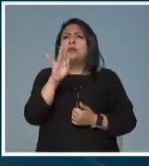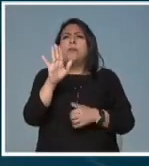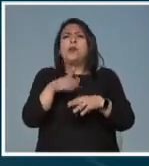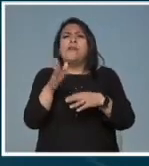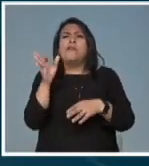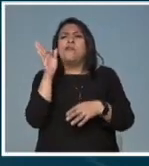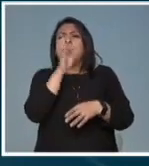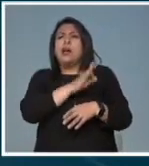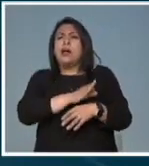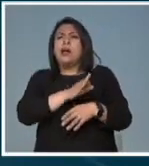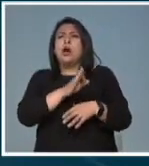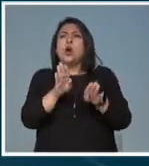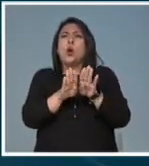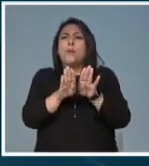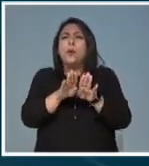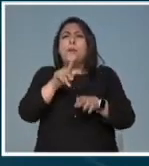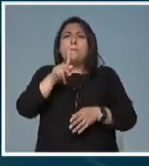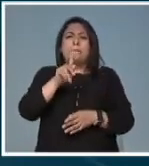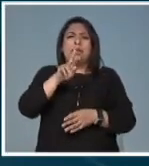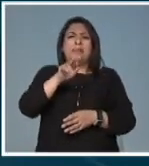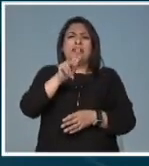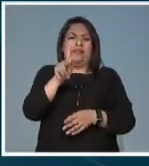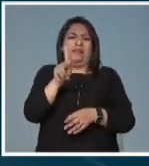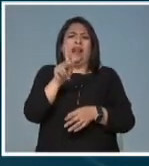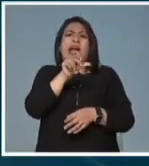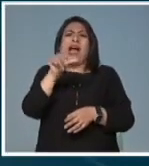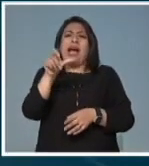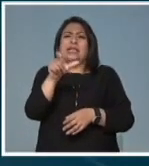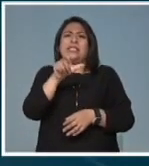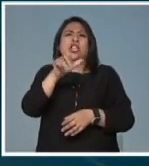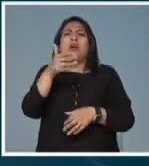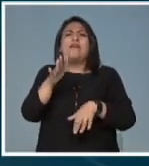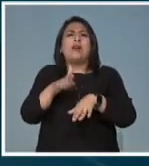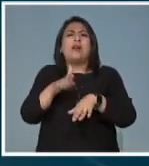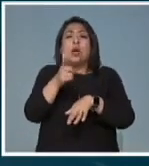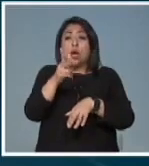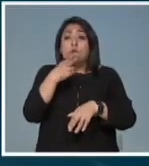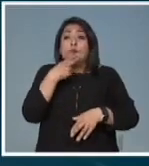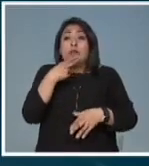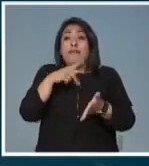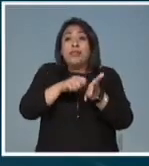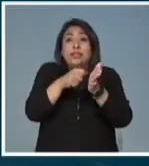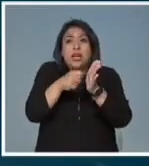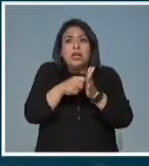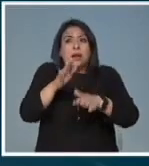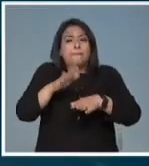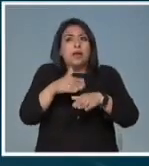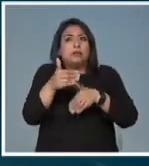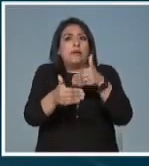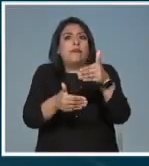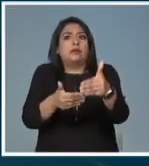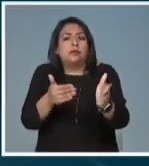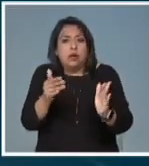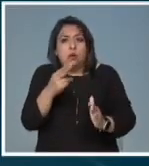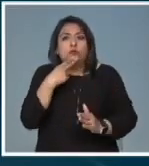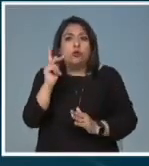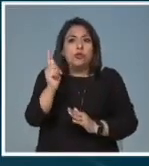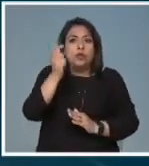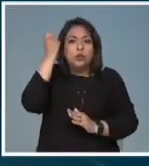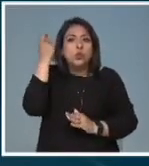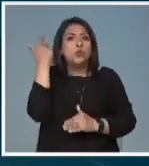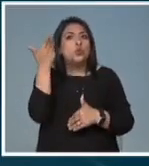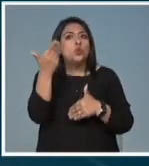fake the primitivizing appearance of the woodcut when he was actually using a much more advanced technological medium that